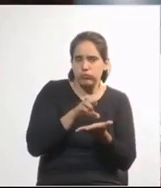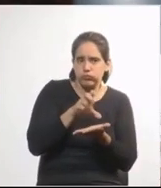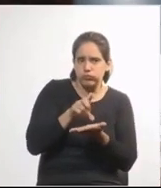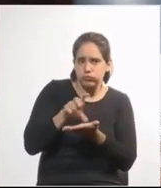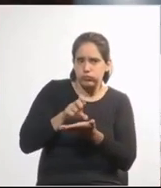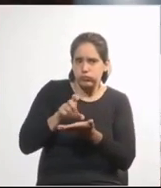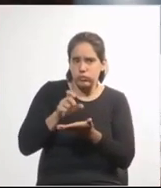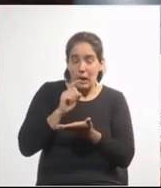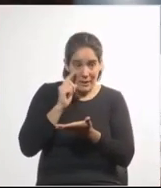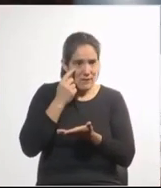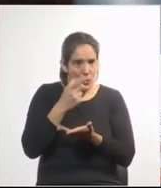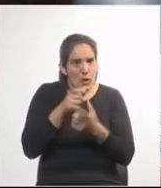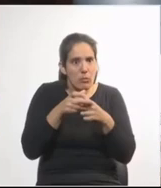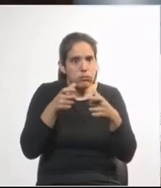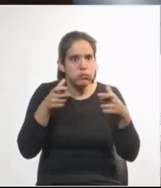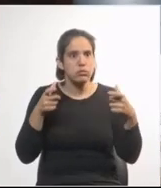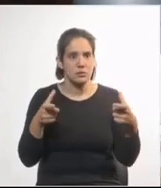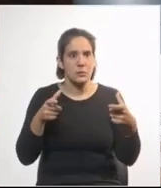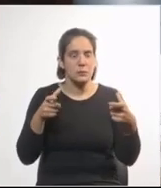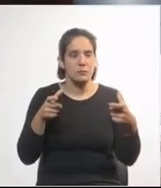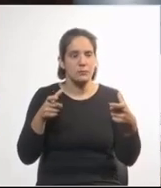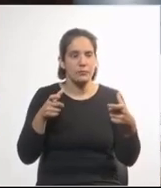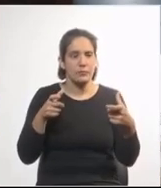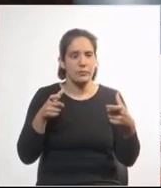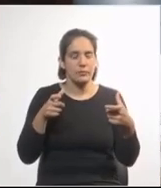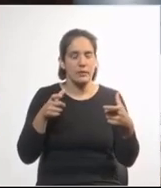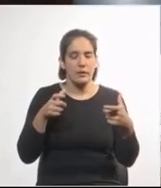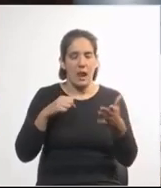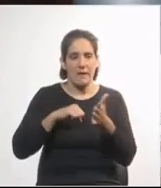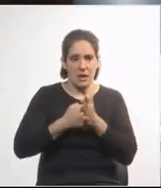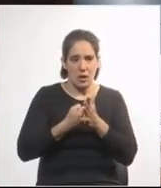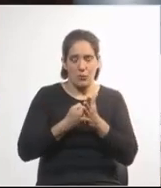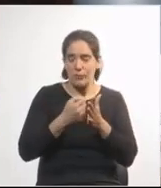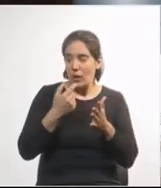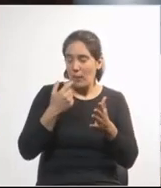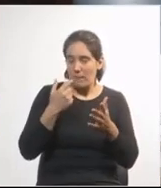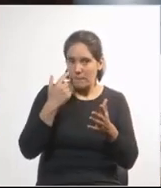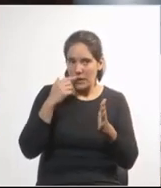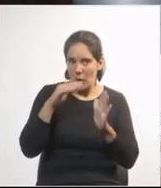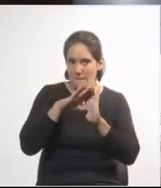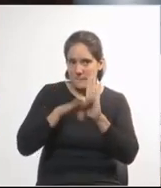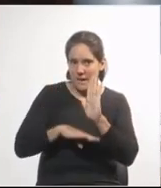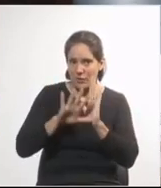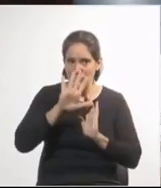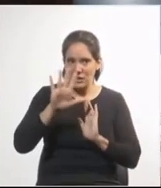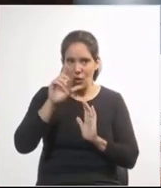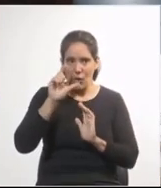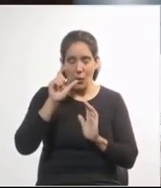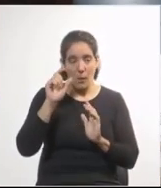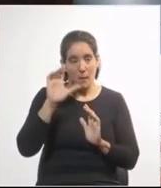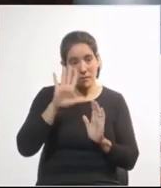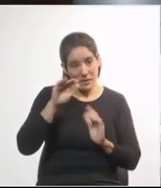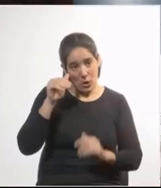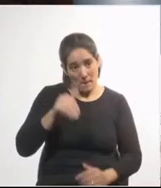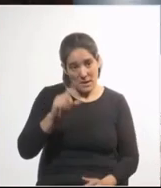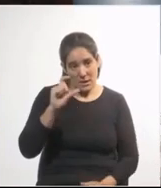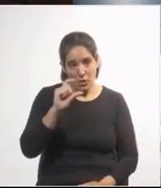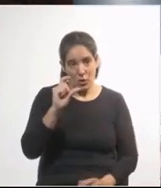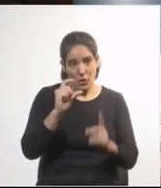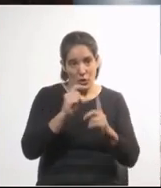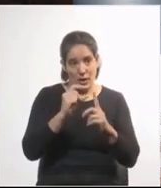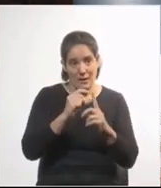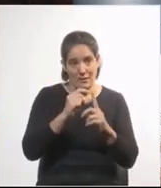incremento récord de las colocaciones. Mientras tanto, las cuentas de menos de $5.000, las que se